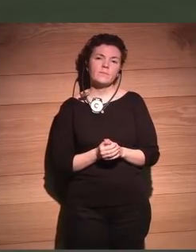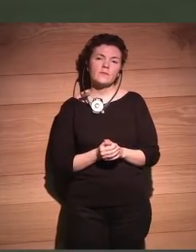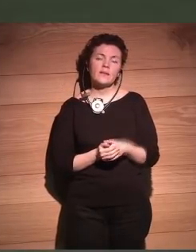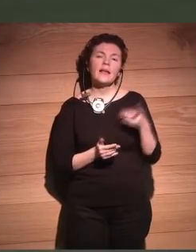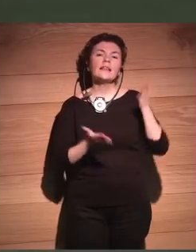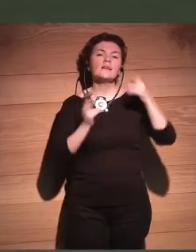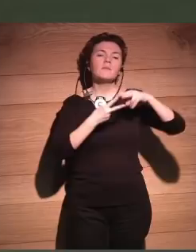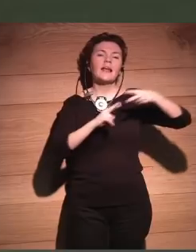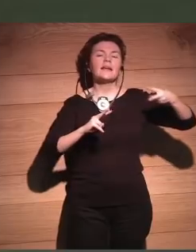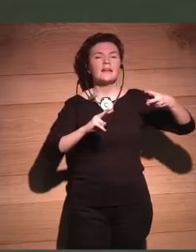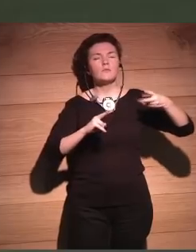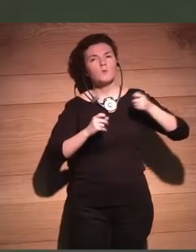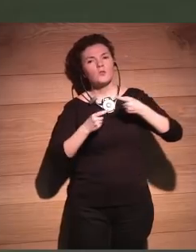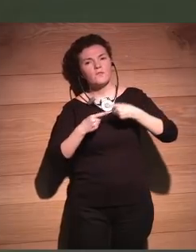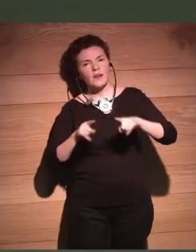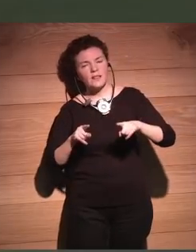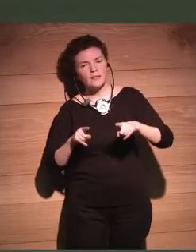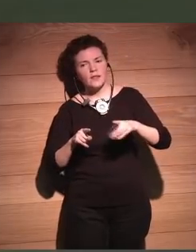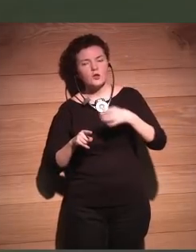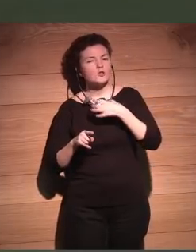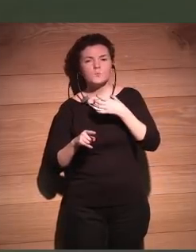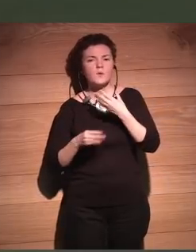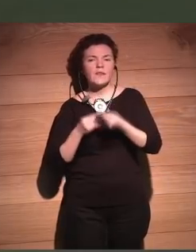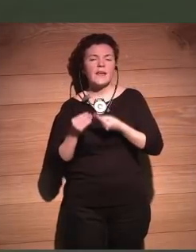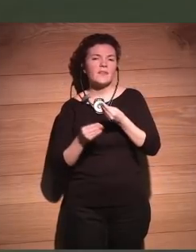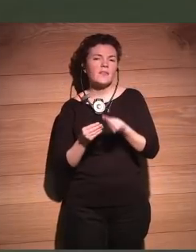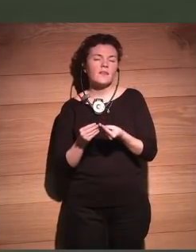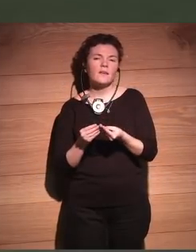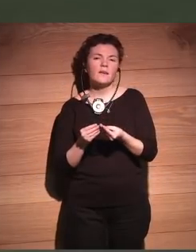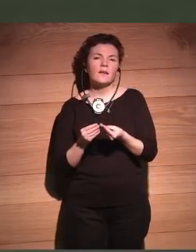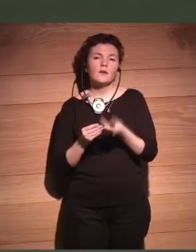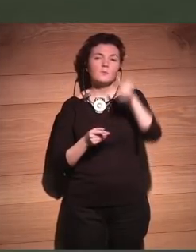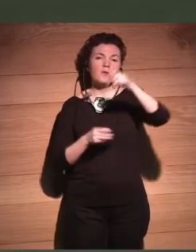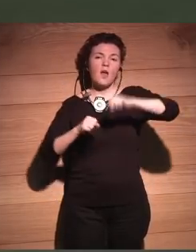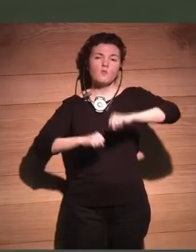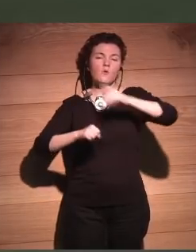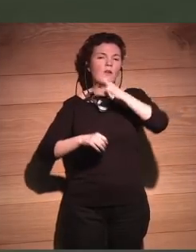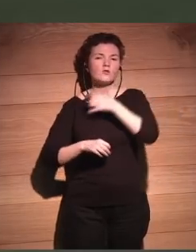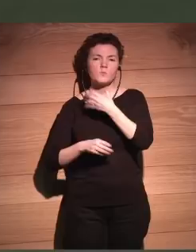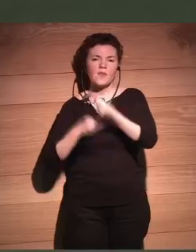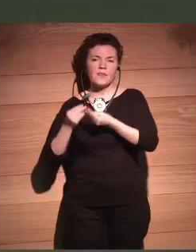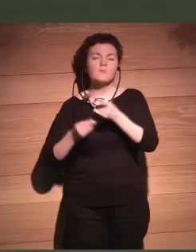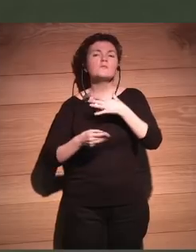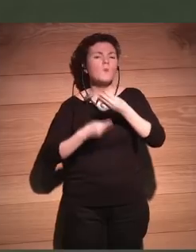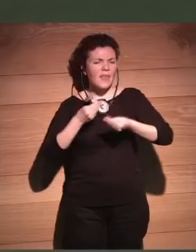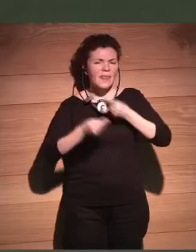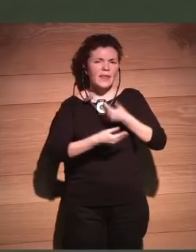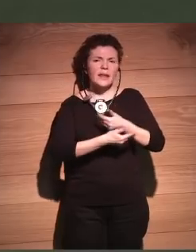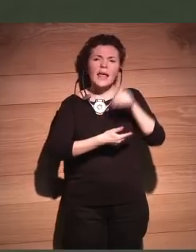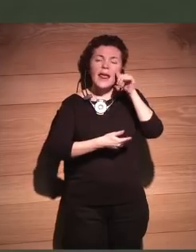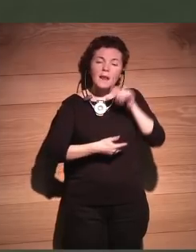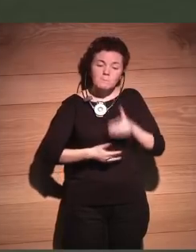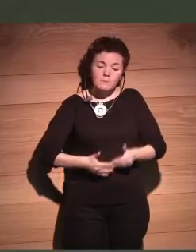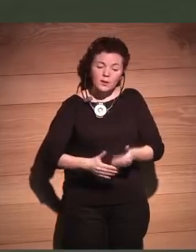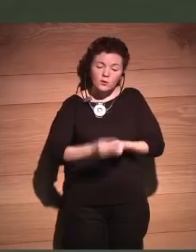la terapia génica es un poco diferente. No podemos hacerlo en un adulto en este momento, pero sí que se puede hacer en embriones, lo que estabas